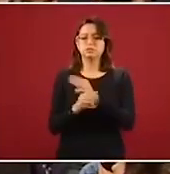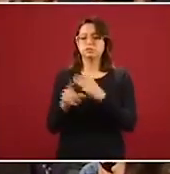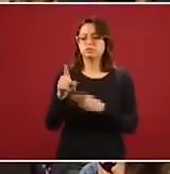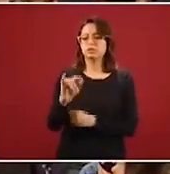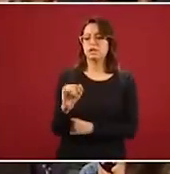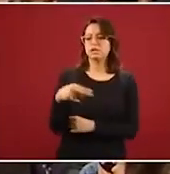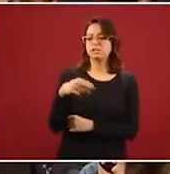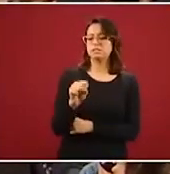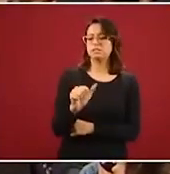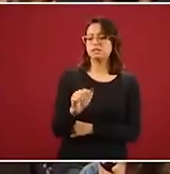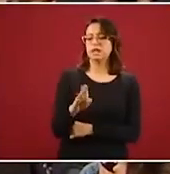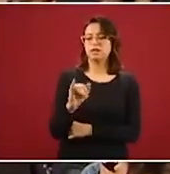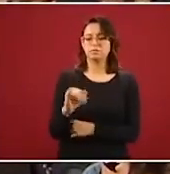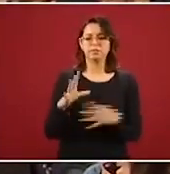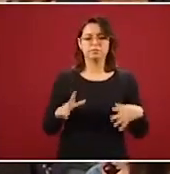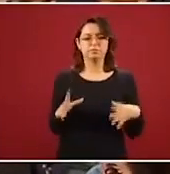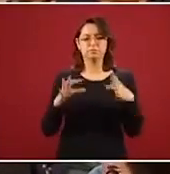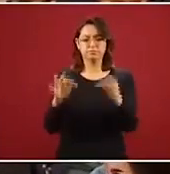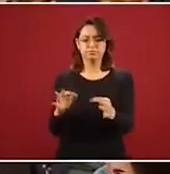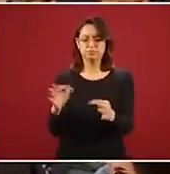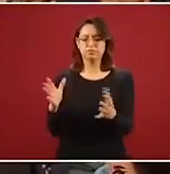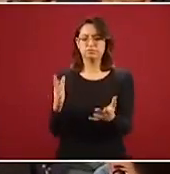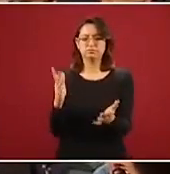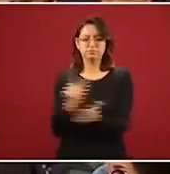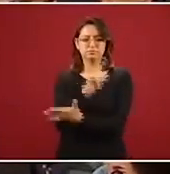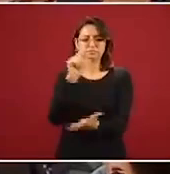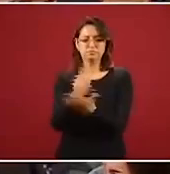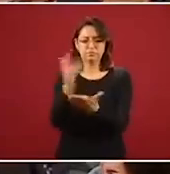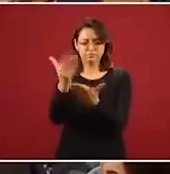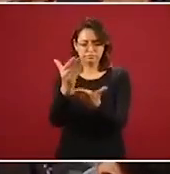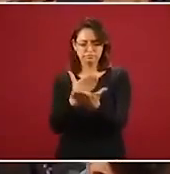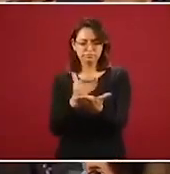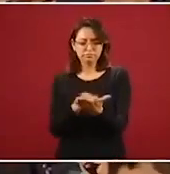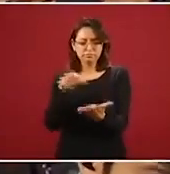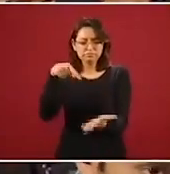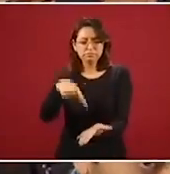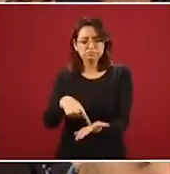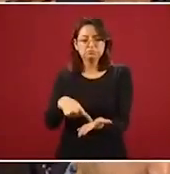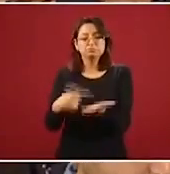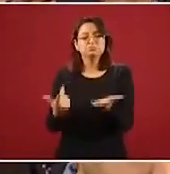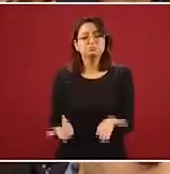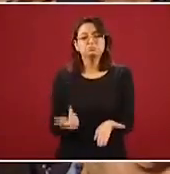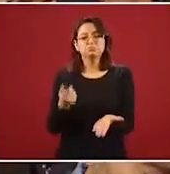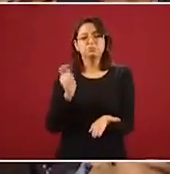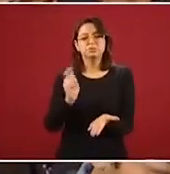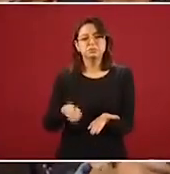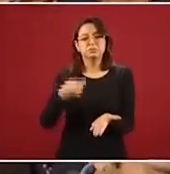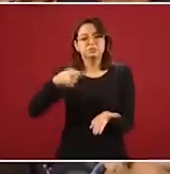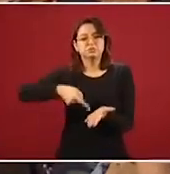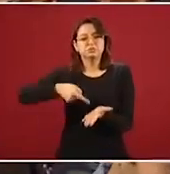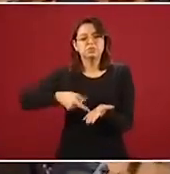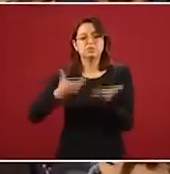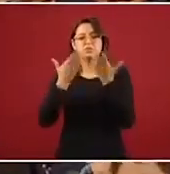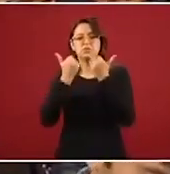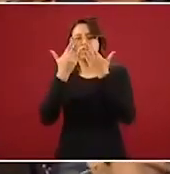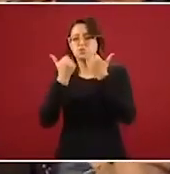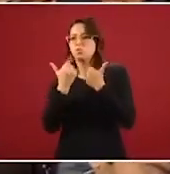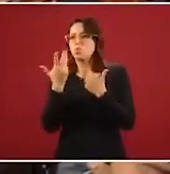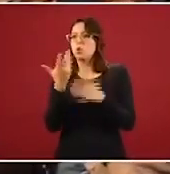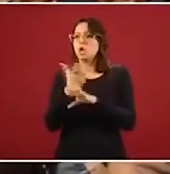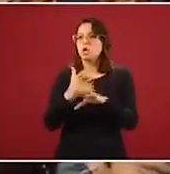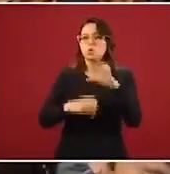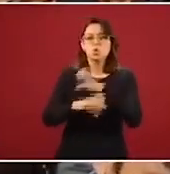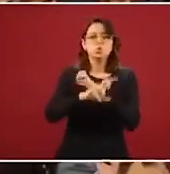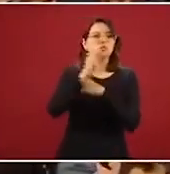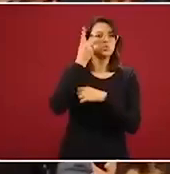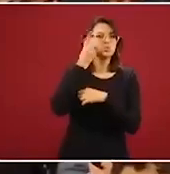INSABI y nos dimos cuenta que prácticamente el INSABI es un cascarón sin patrimonio, no tiene patrimonio, no